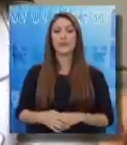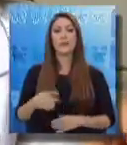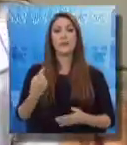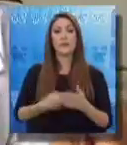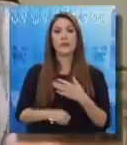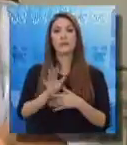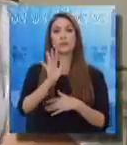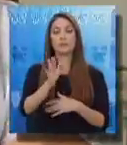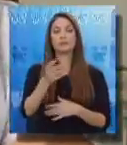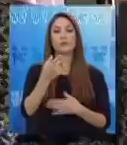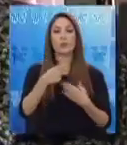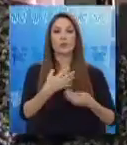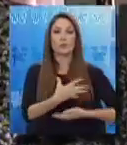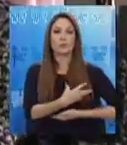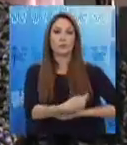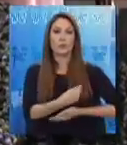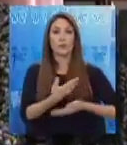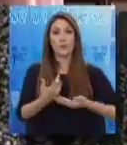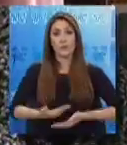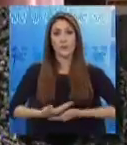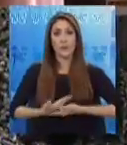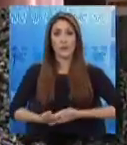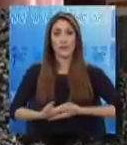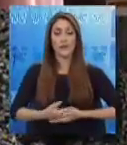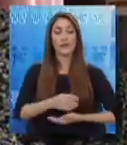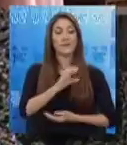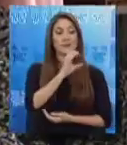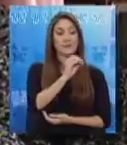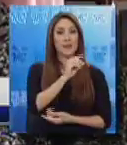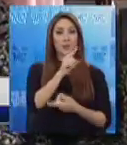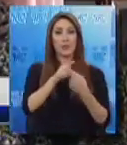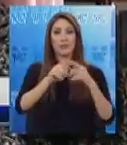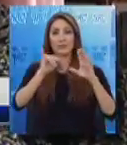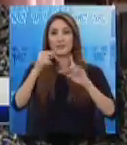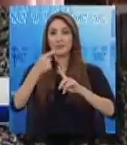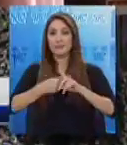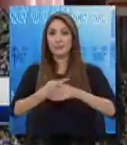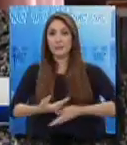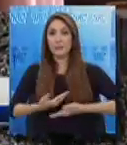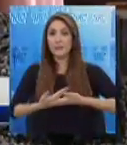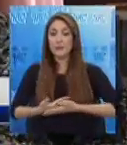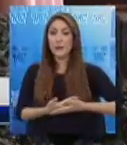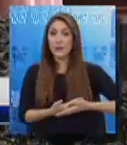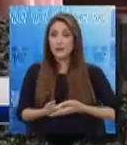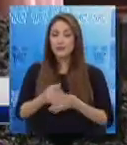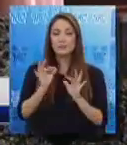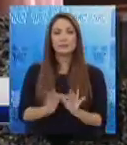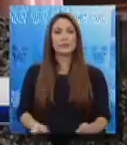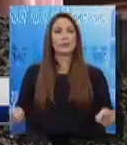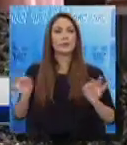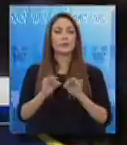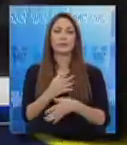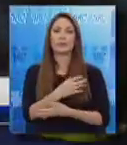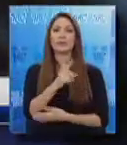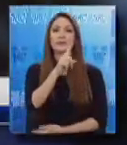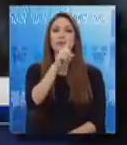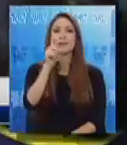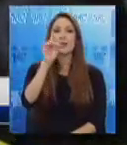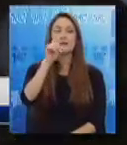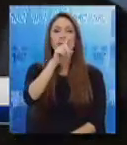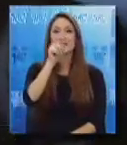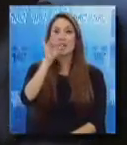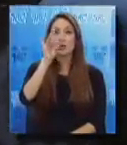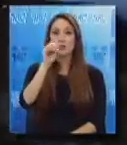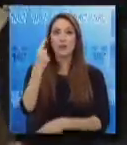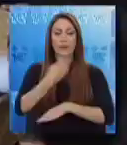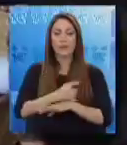es desde la lactancia materna. De 0 a 6 meses, lactancia materna exclusiva. Y cuando digo 6 meses, 180 días. Justamente para hacer